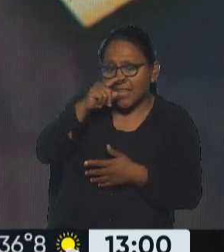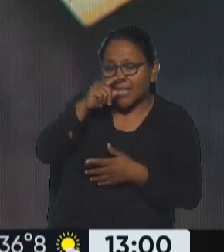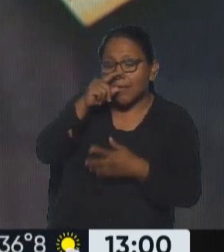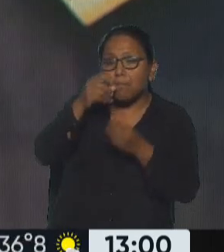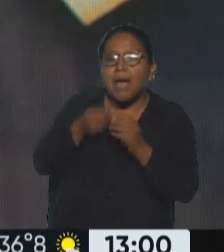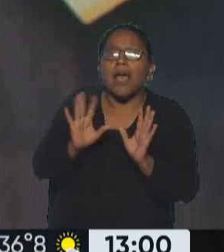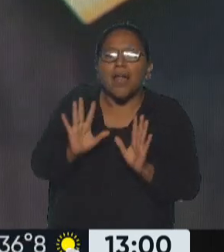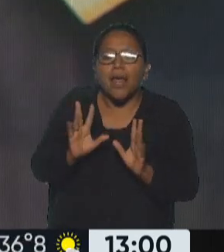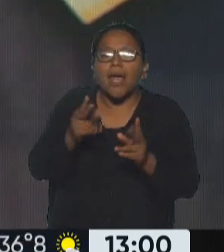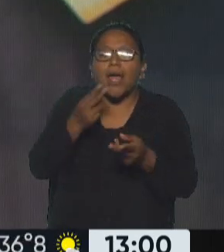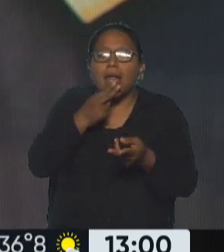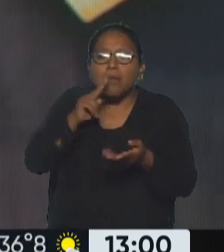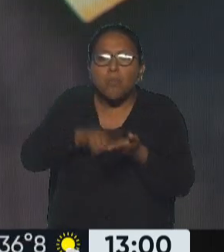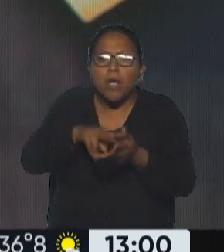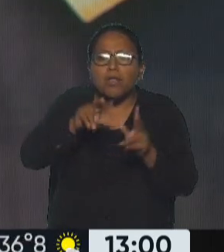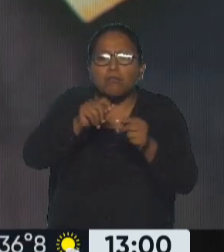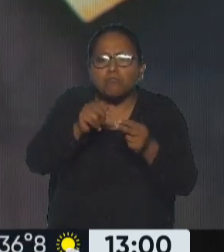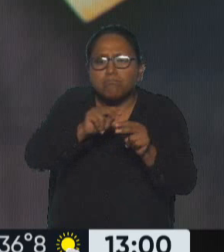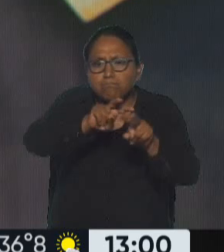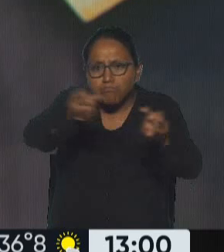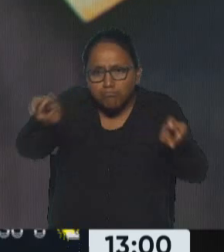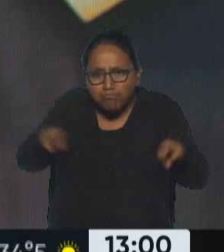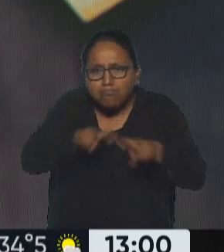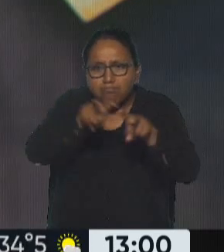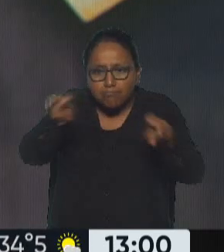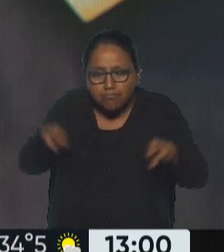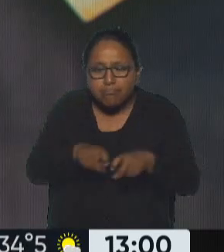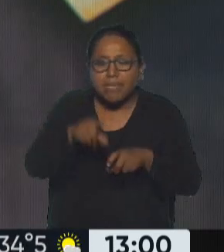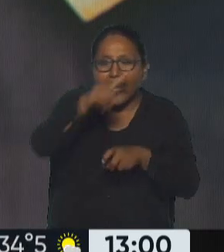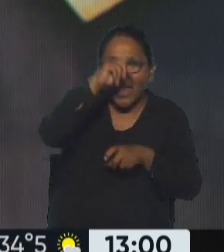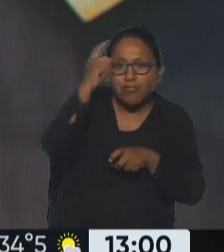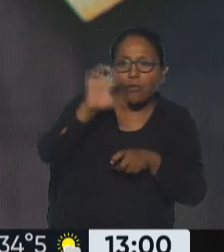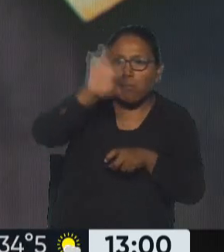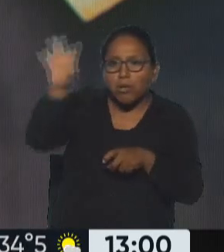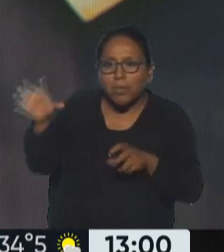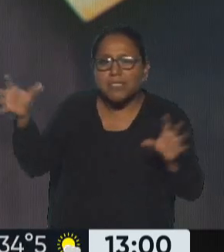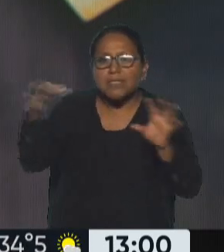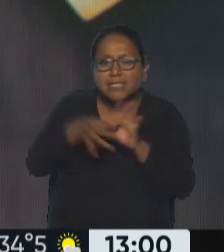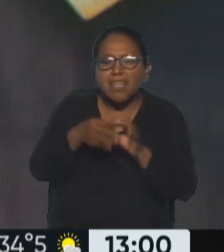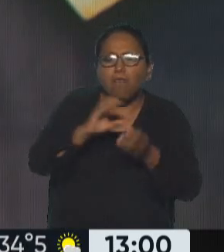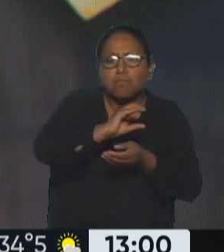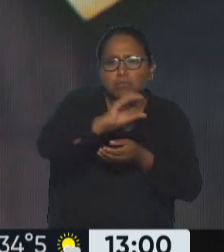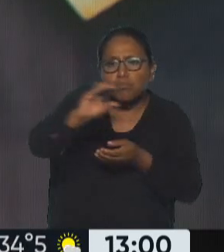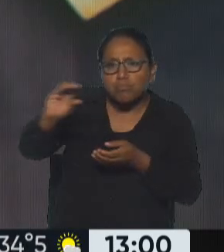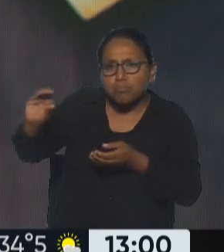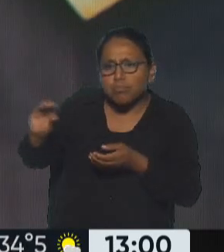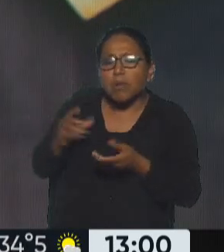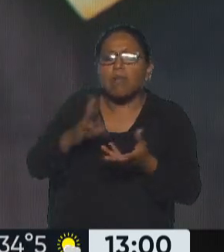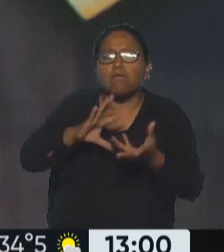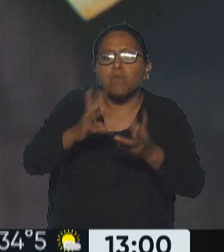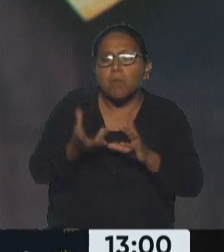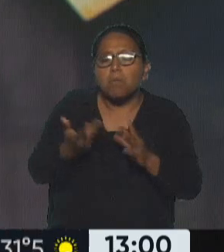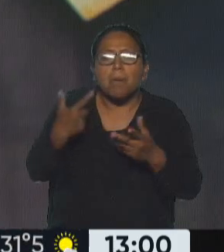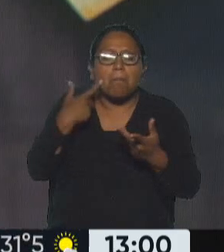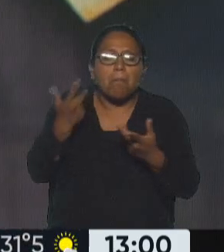repartir los recursos tributarios entre la nación y las provincias de la manera más acorde a